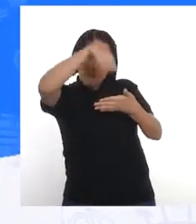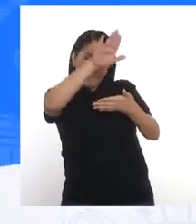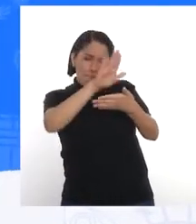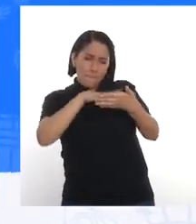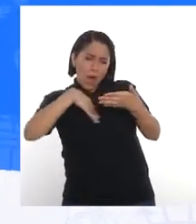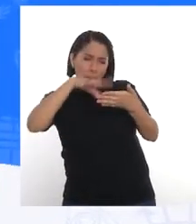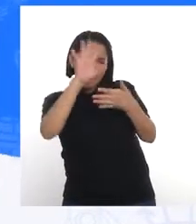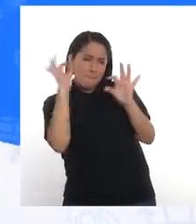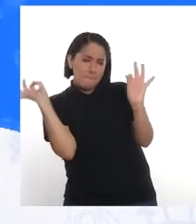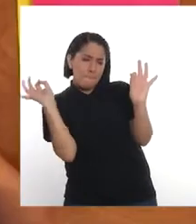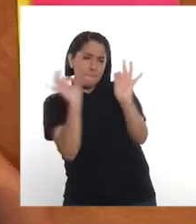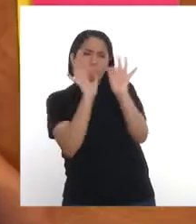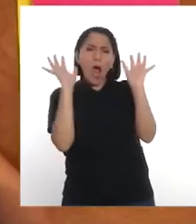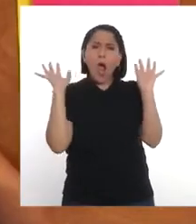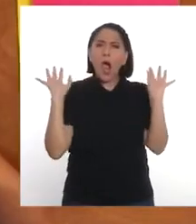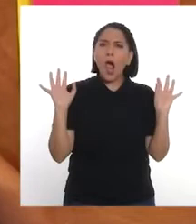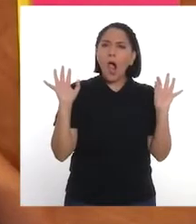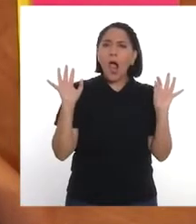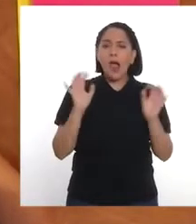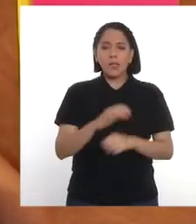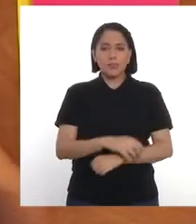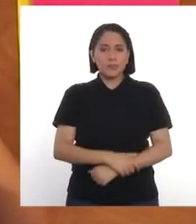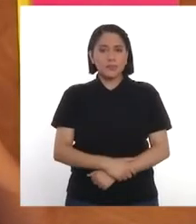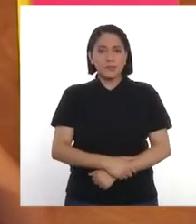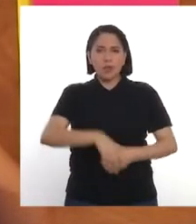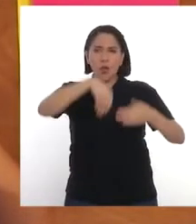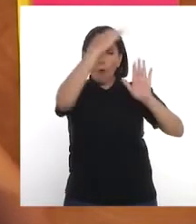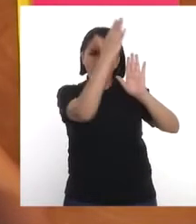que quede lo mejor posible.